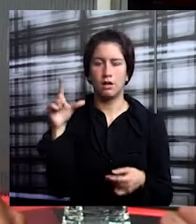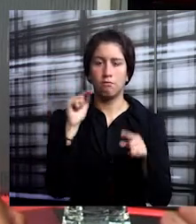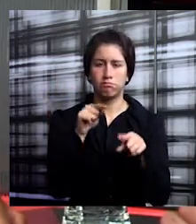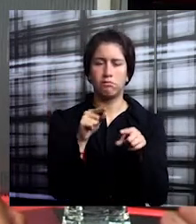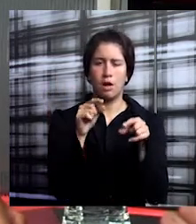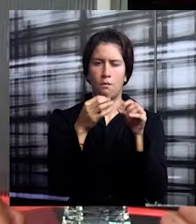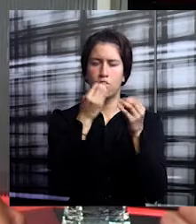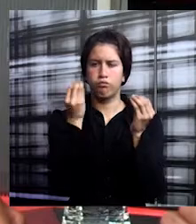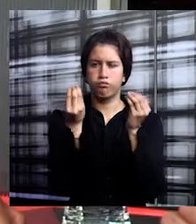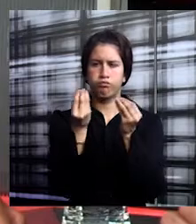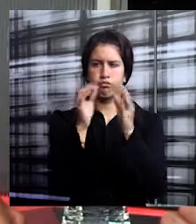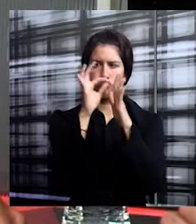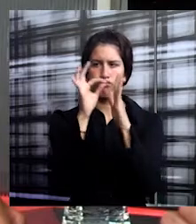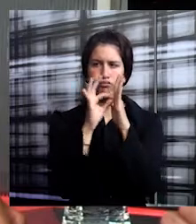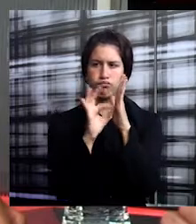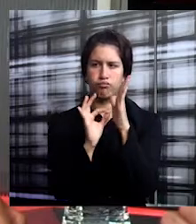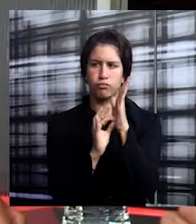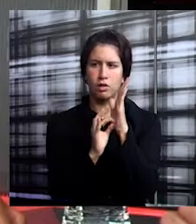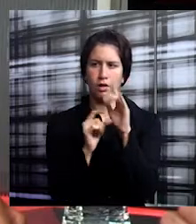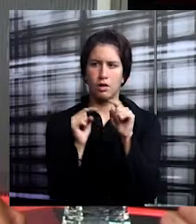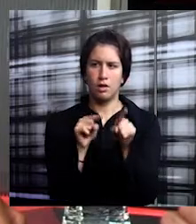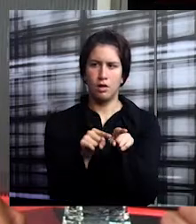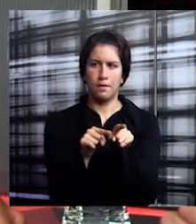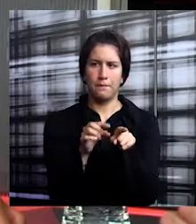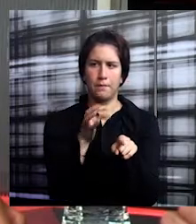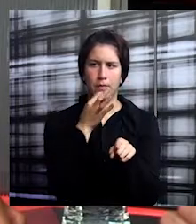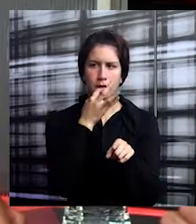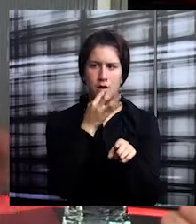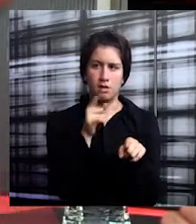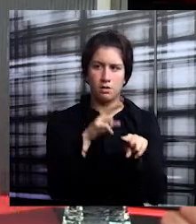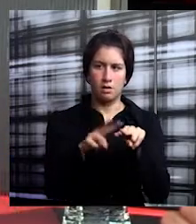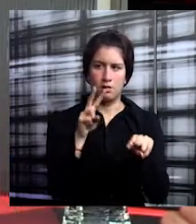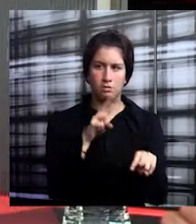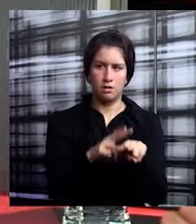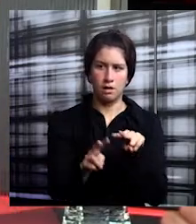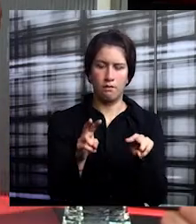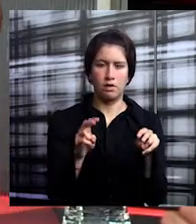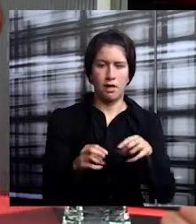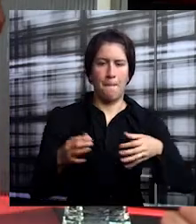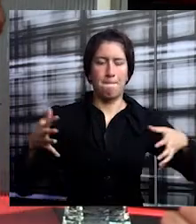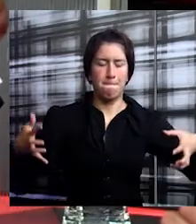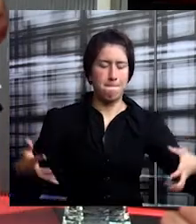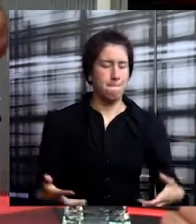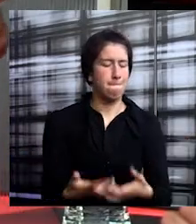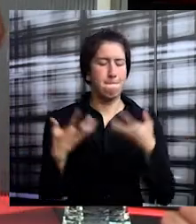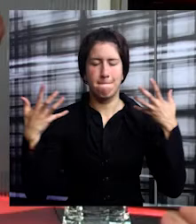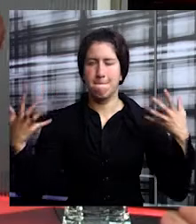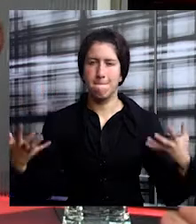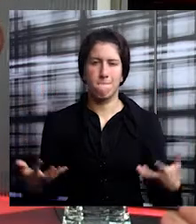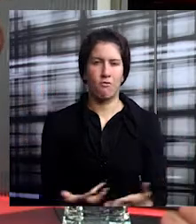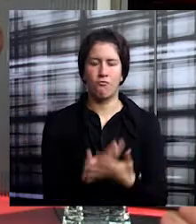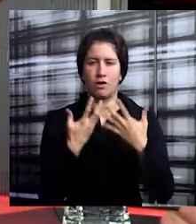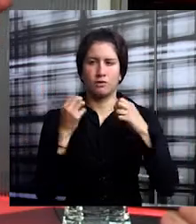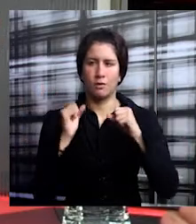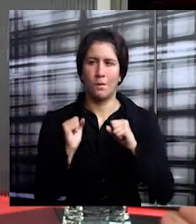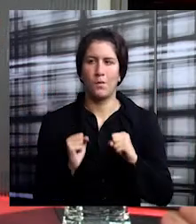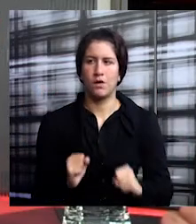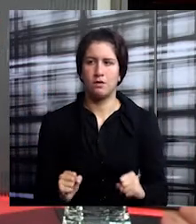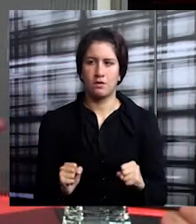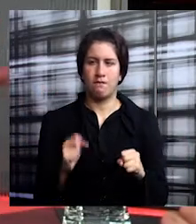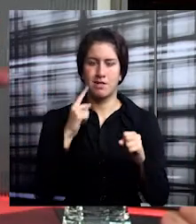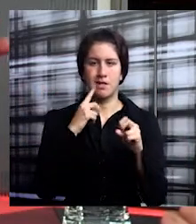hacer los mayores esfuerzos posibles al interior del Parlamento, aunque estén dentro de la, comillas, democracia formal y burguesa que a algunos no les